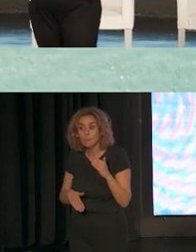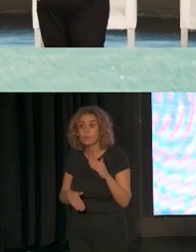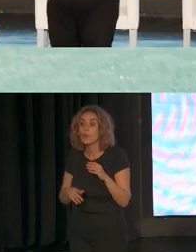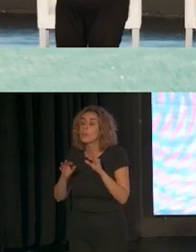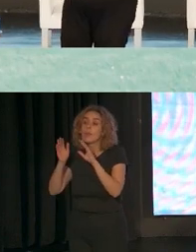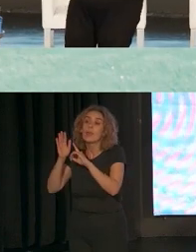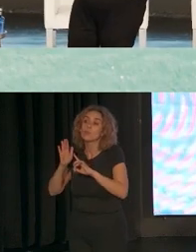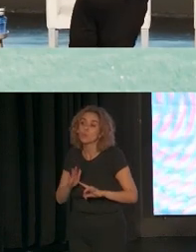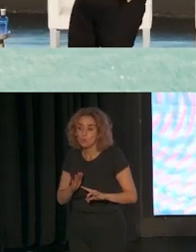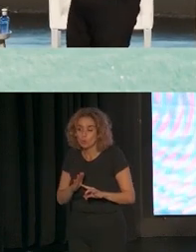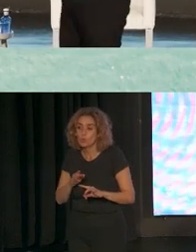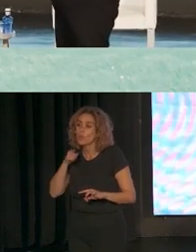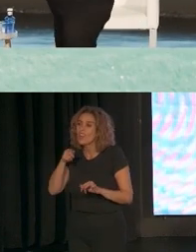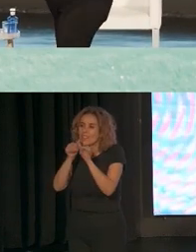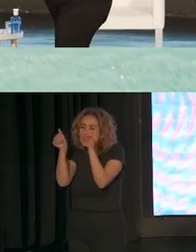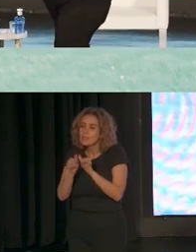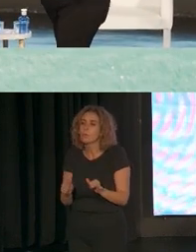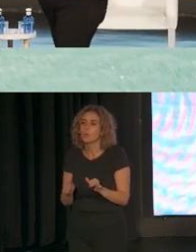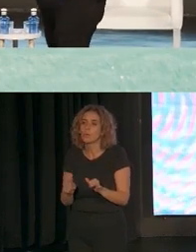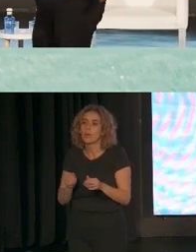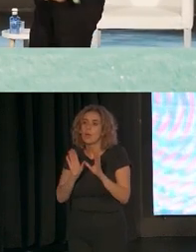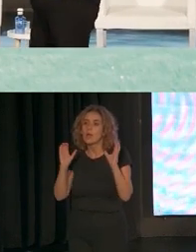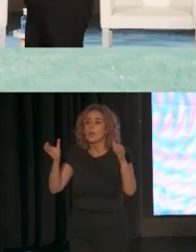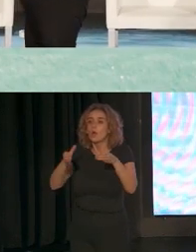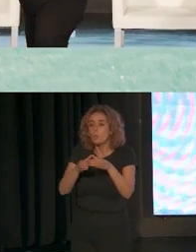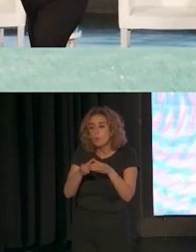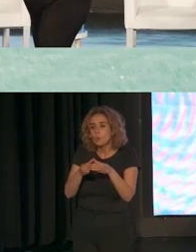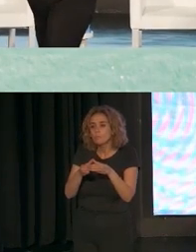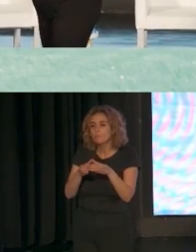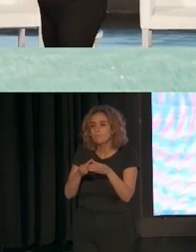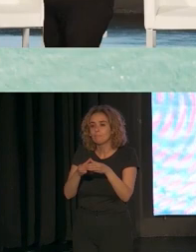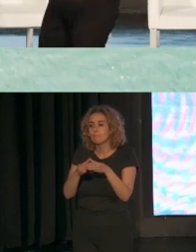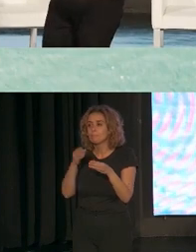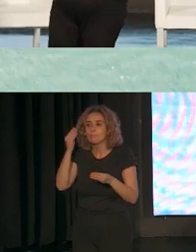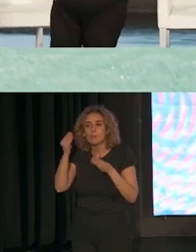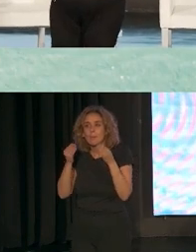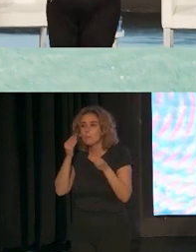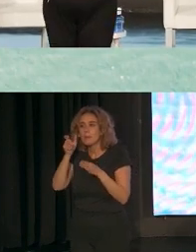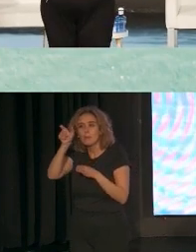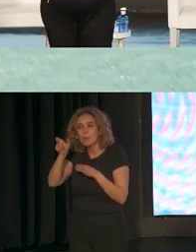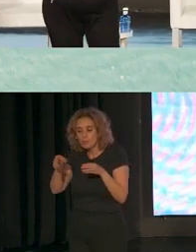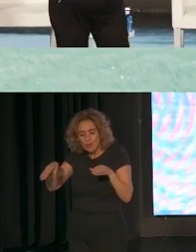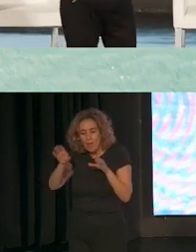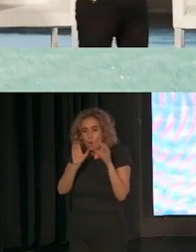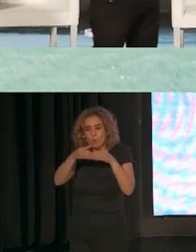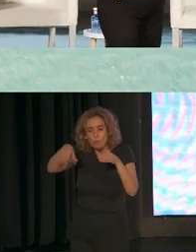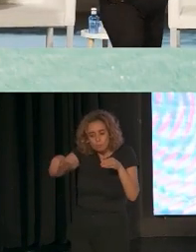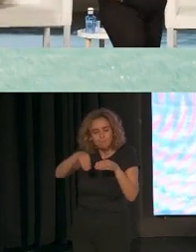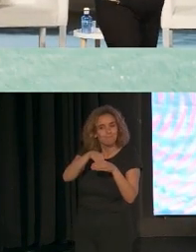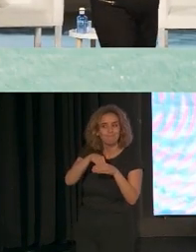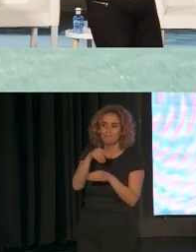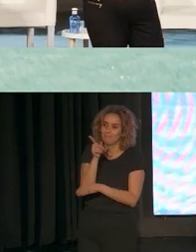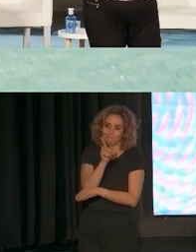exclusión en este modelo la comunidad o el grupo no consideran a la persona parte del grupo y